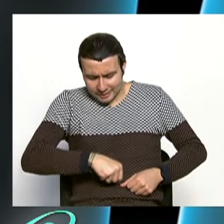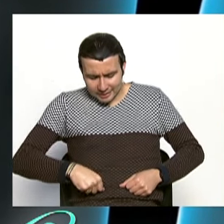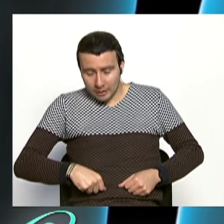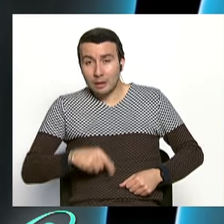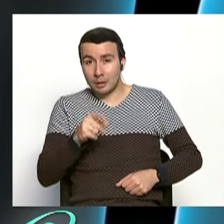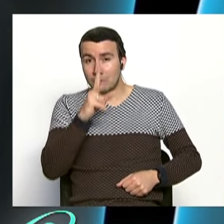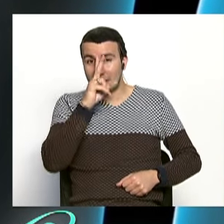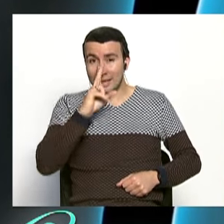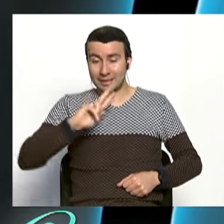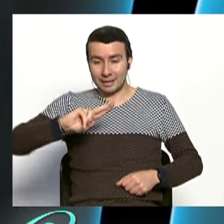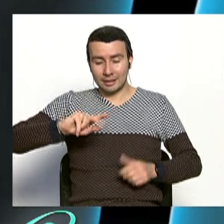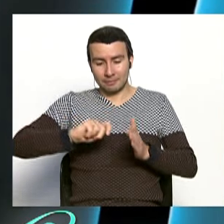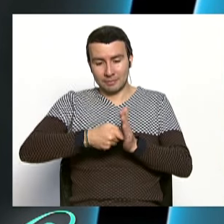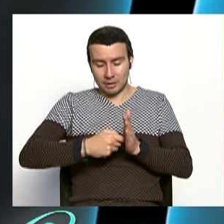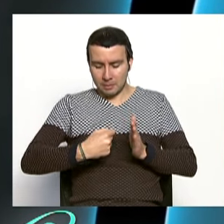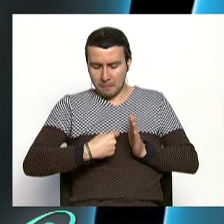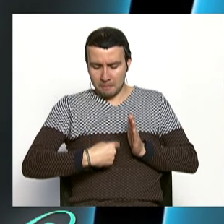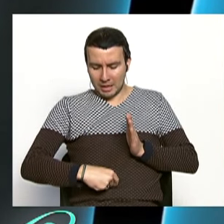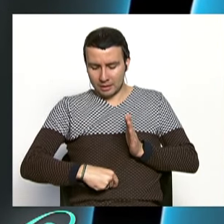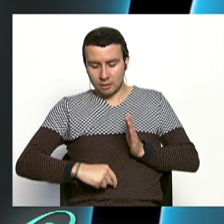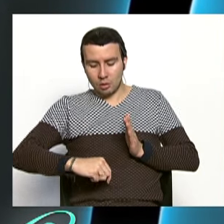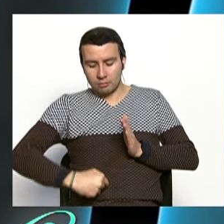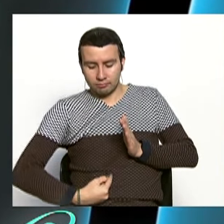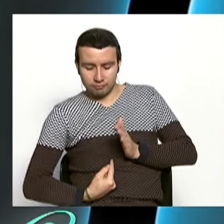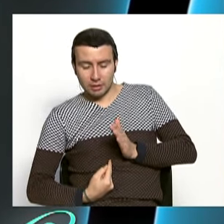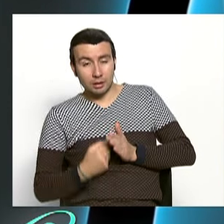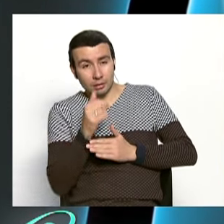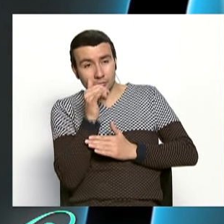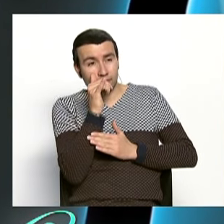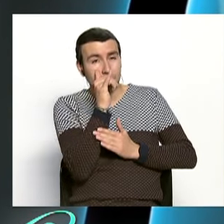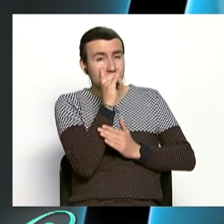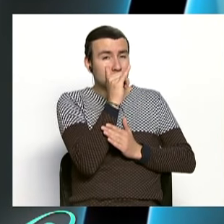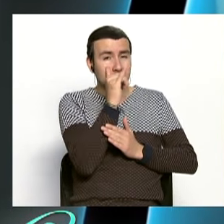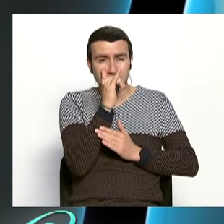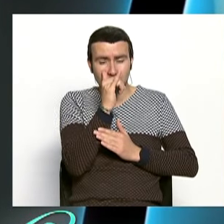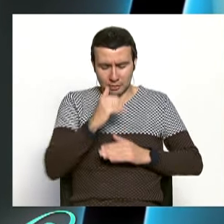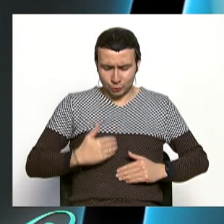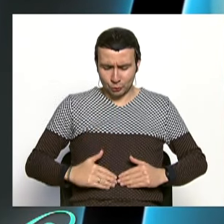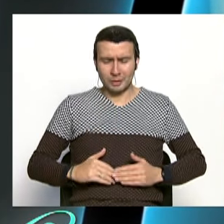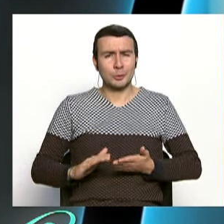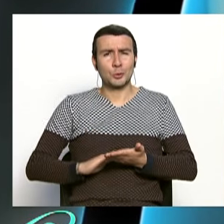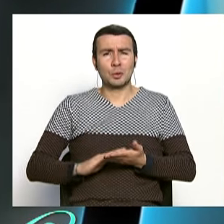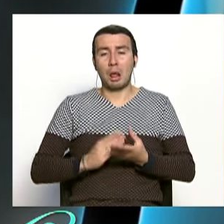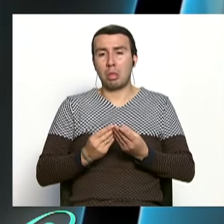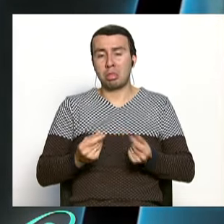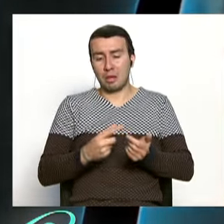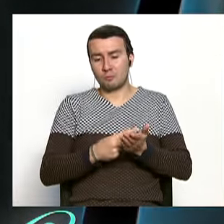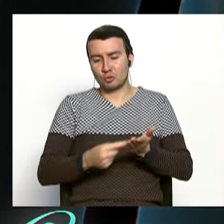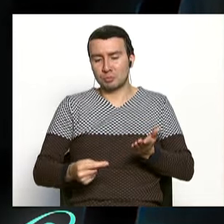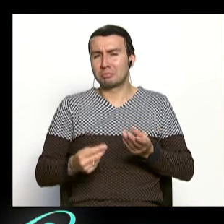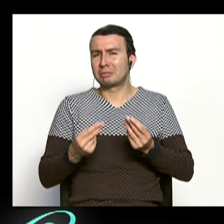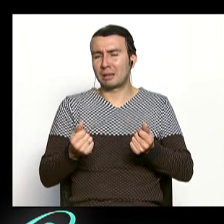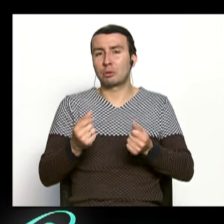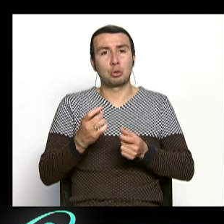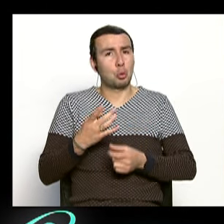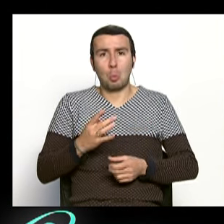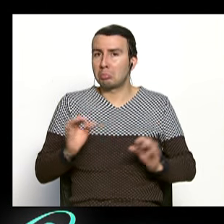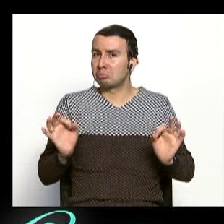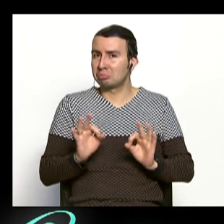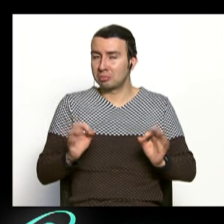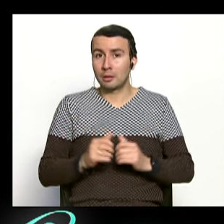ojo de cerradura o una incisión punzante y el periodo de recuperaciones más corto y menos doloroso cuando